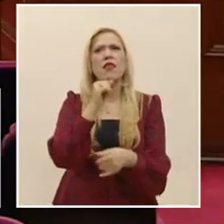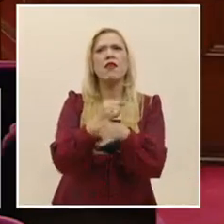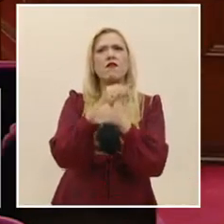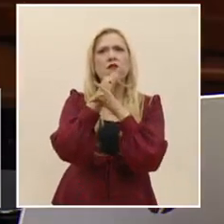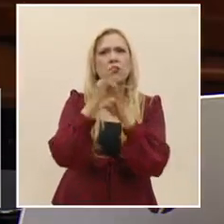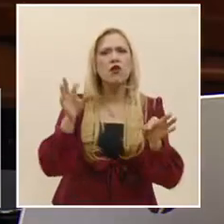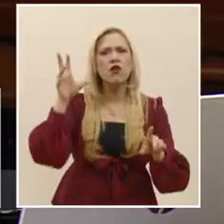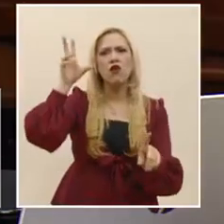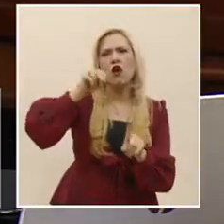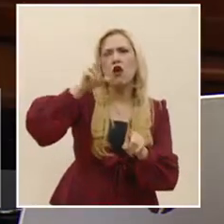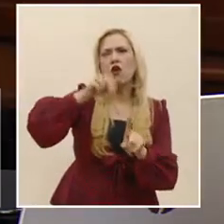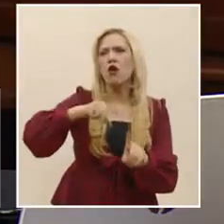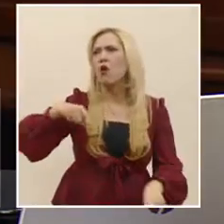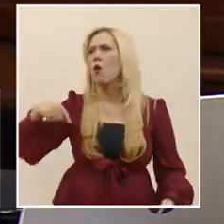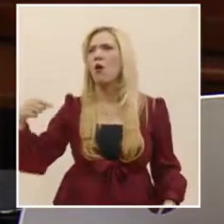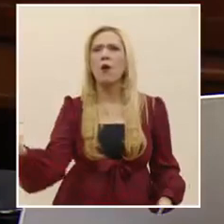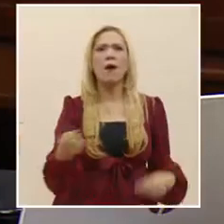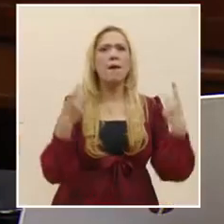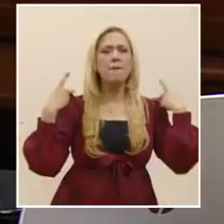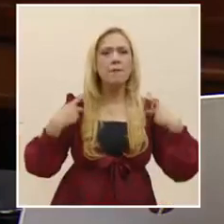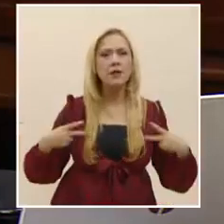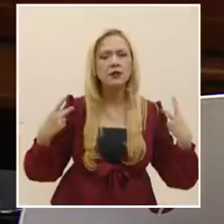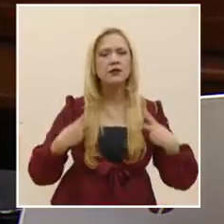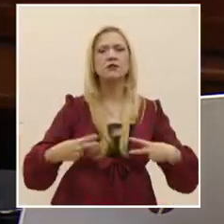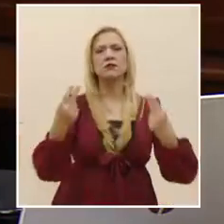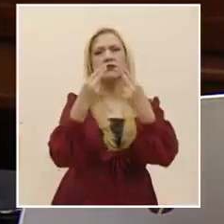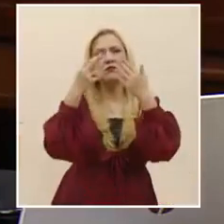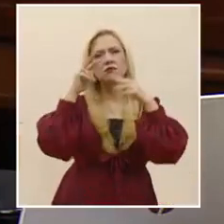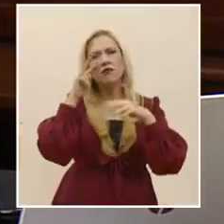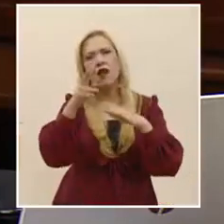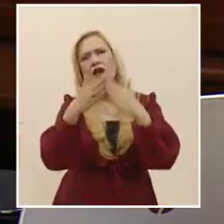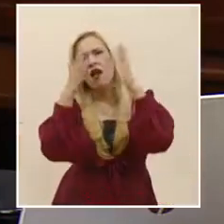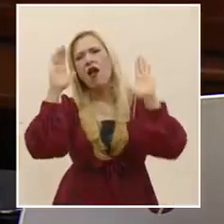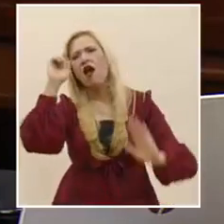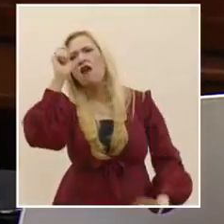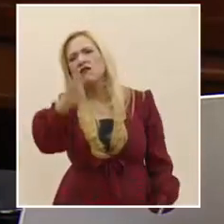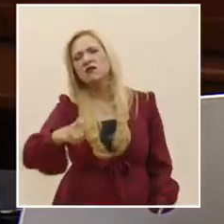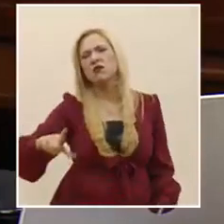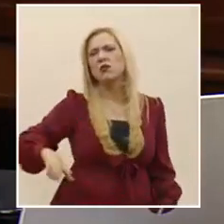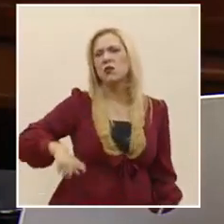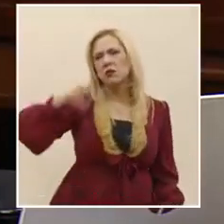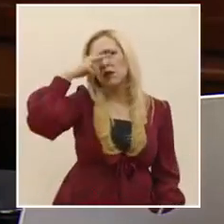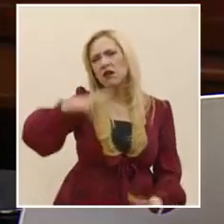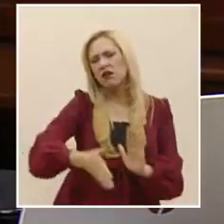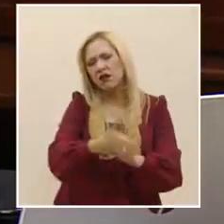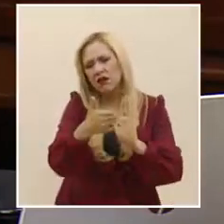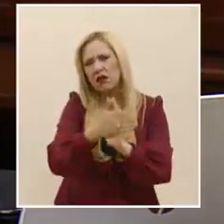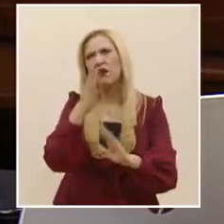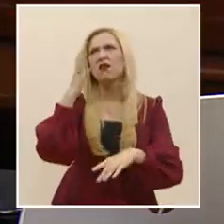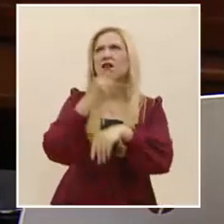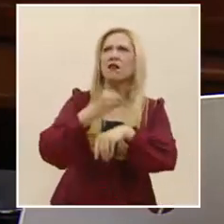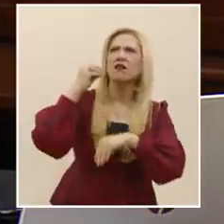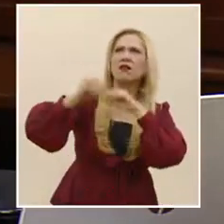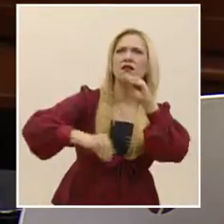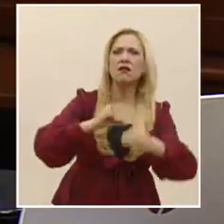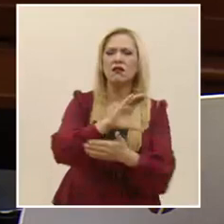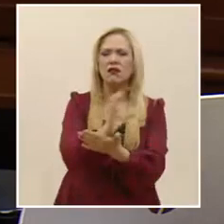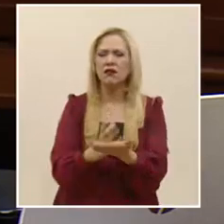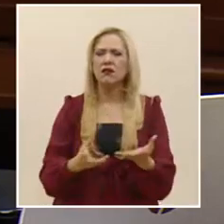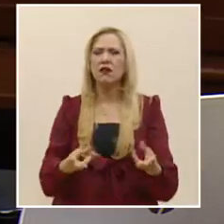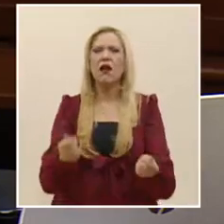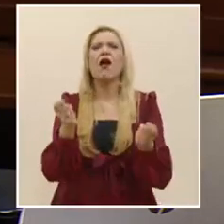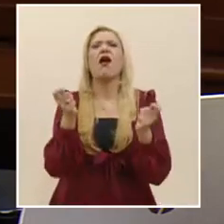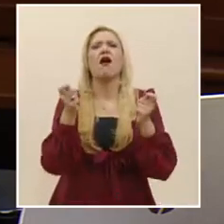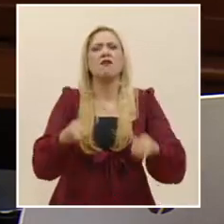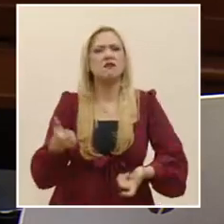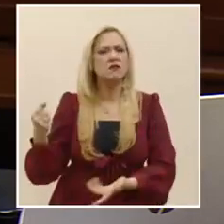información de toda la ciudadanía respecto de las obras del Gobierno de México. Además, tal como está